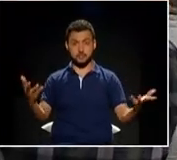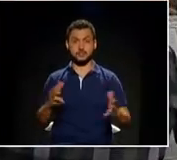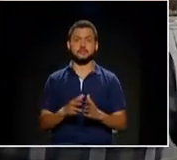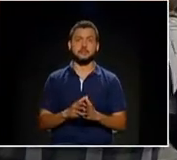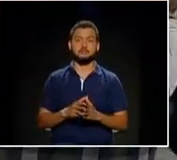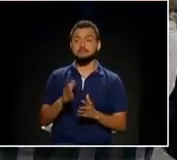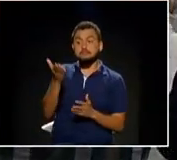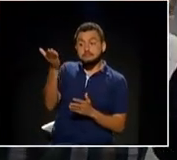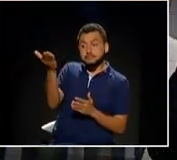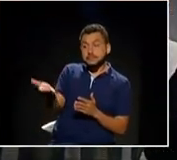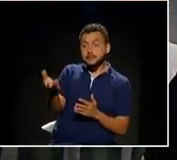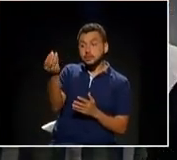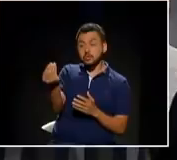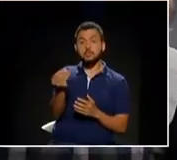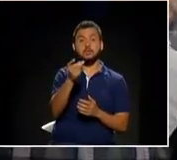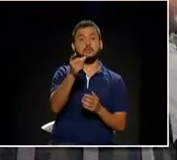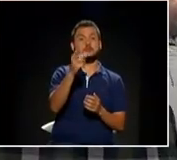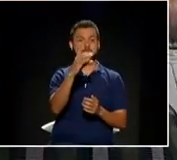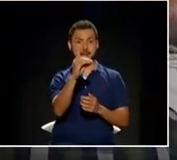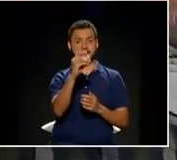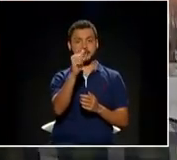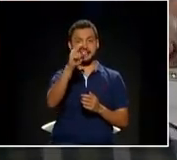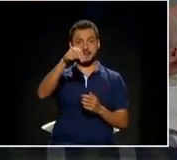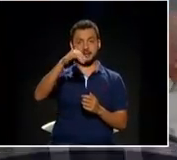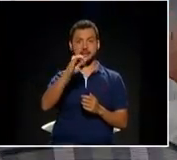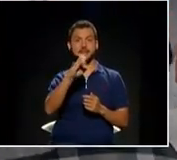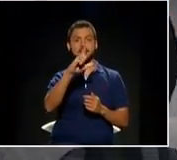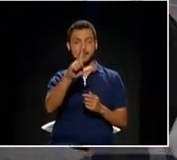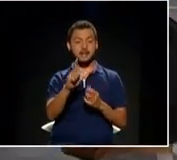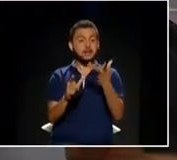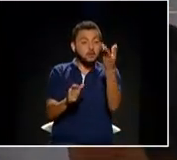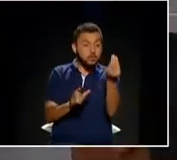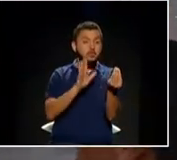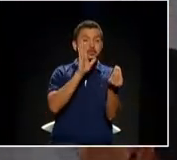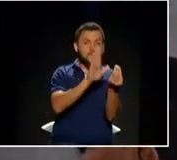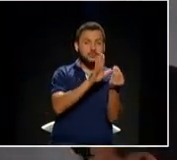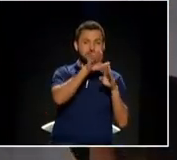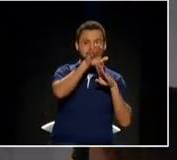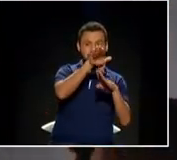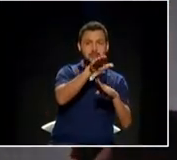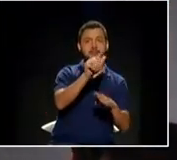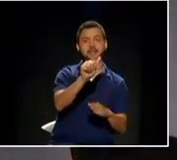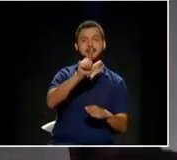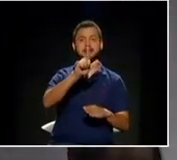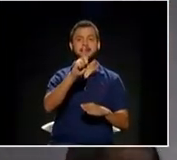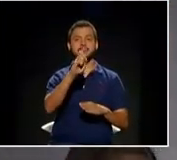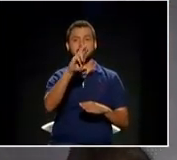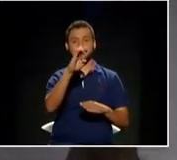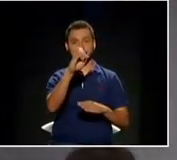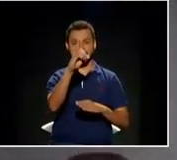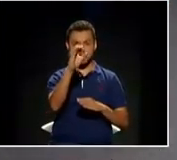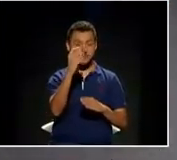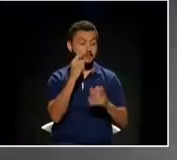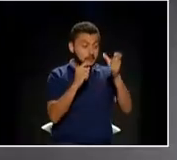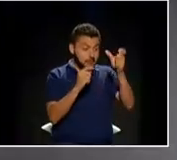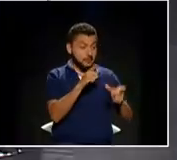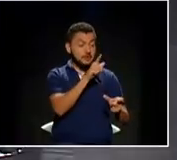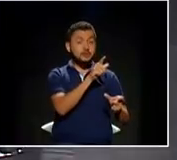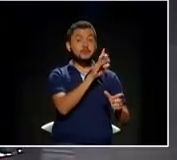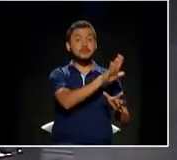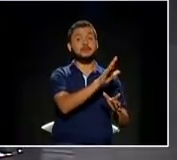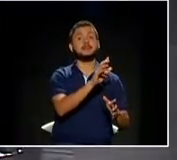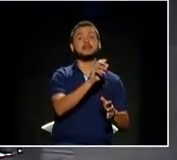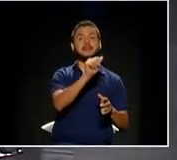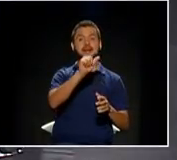tenemos el equipo de daniel quintero tenemos el equipo también del candidato alfredo ramos y el candidato santiago gómez prefirió no